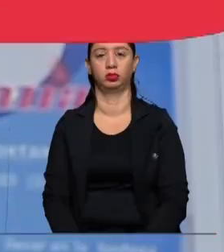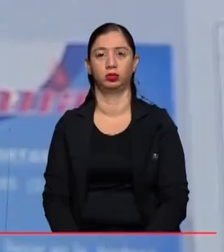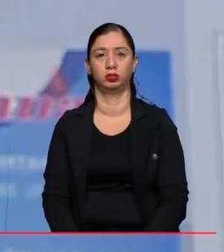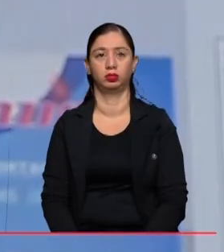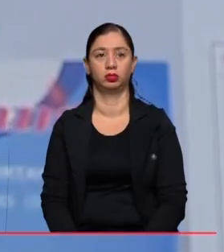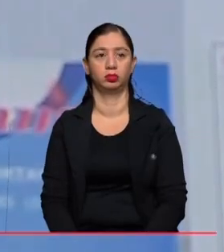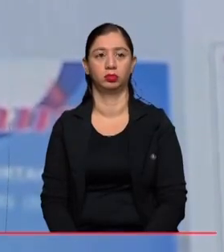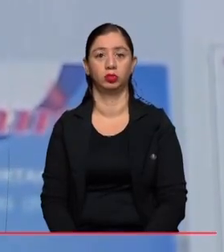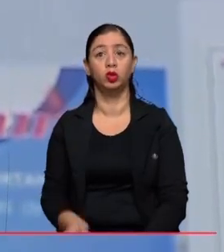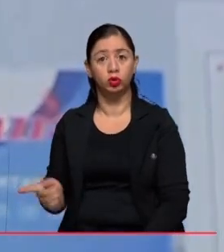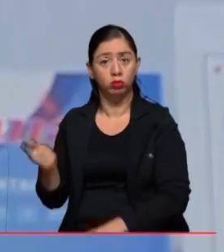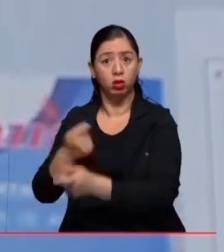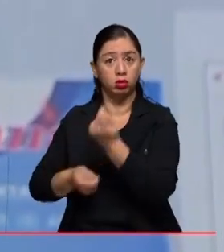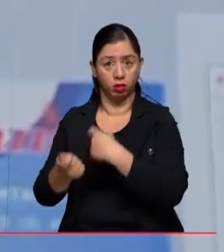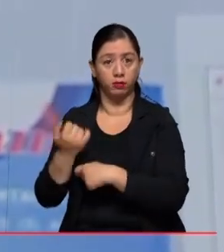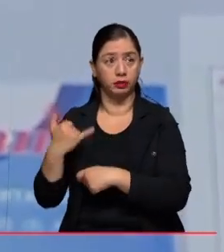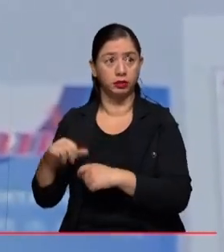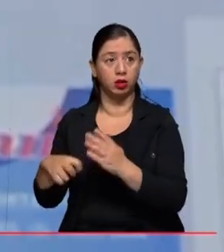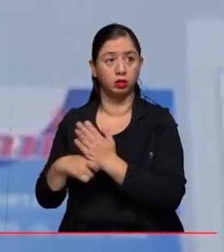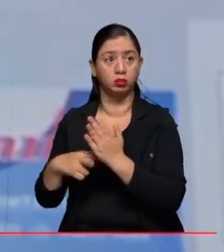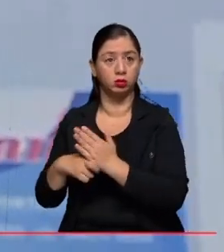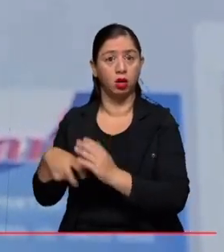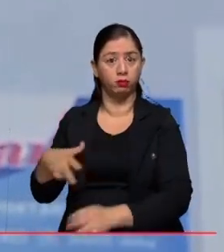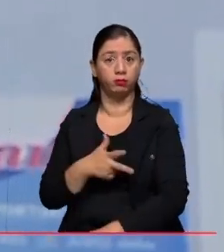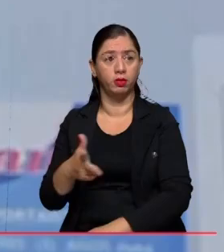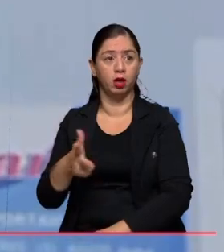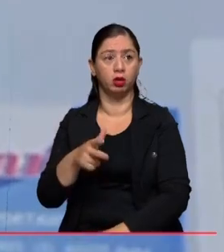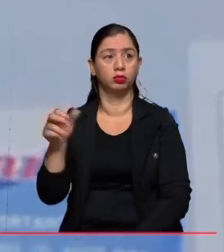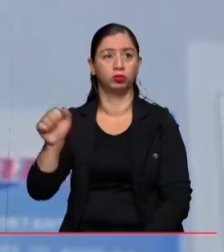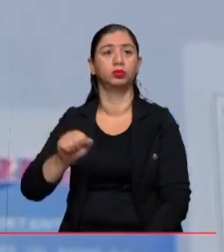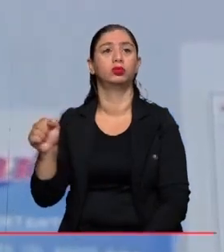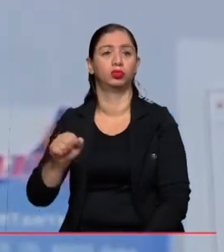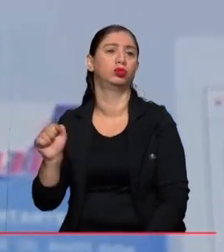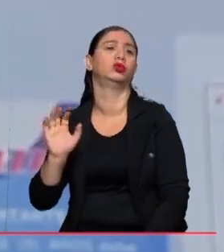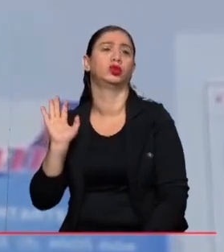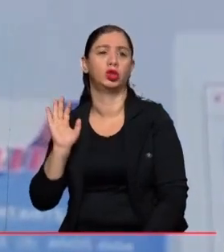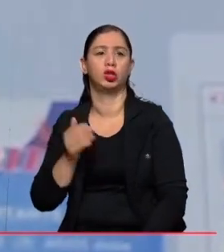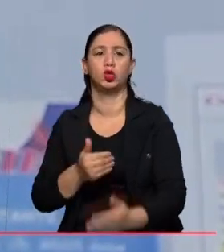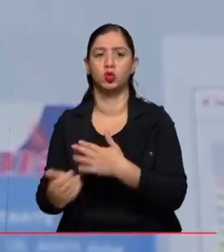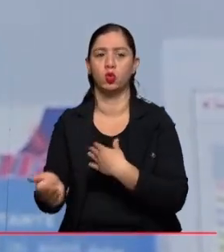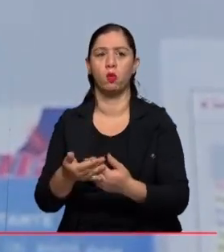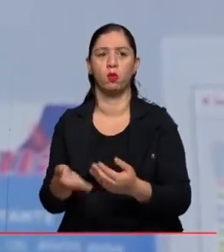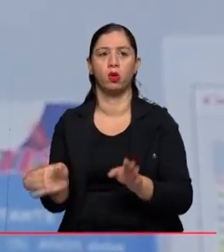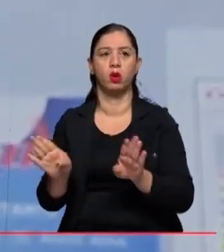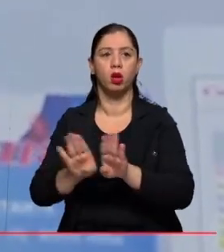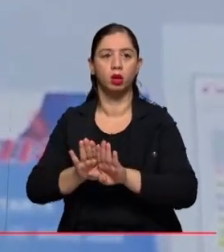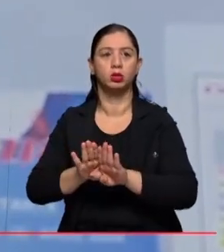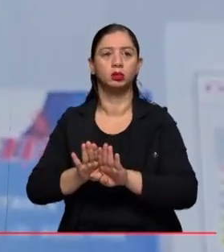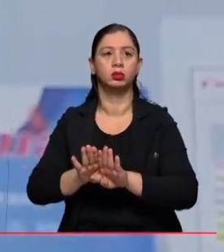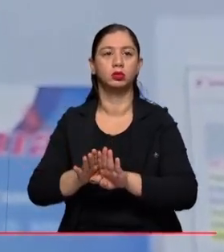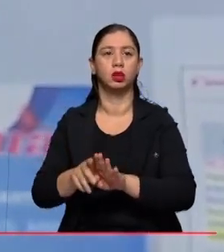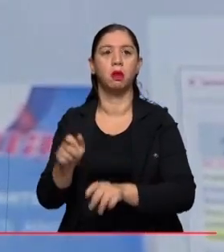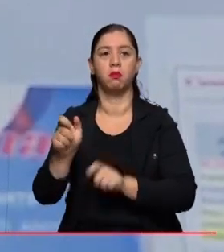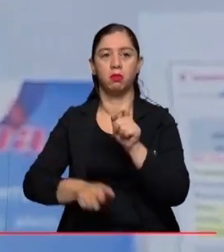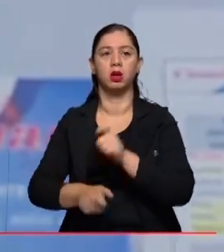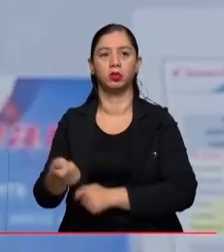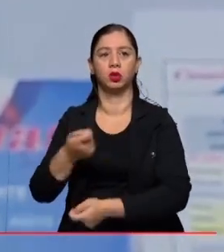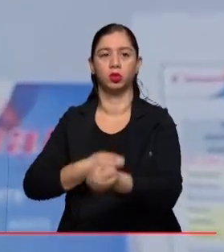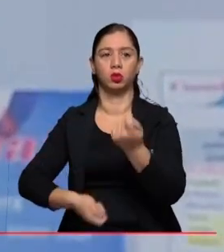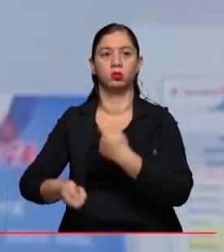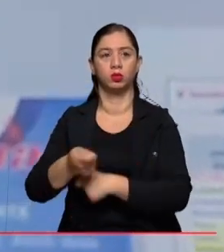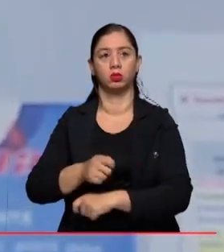están vendiendo los piquetes la gente está viajando a pesar de sí señor a pesar de todo el cierre que ha estado ha estado la gente viajando